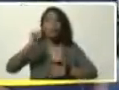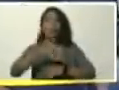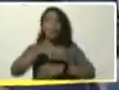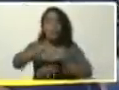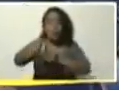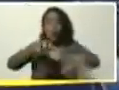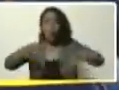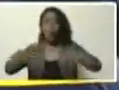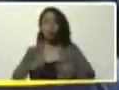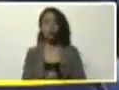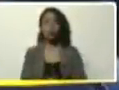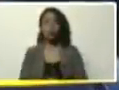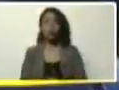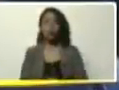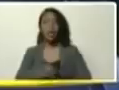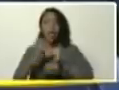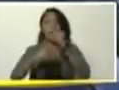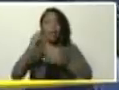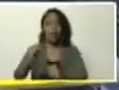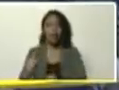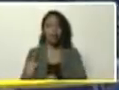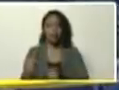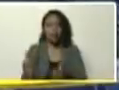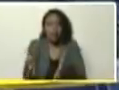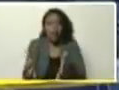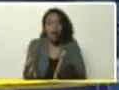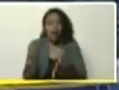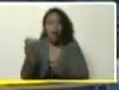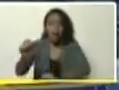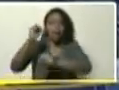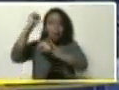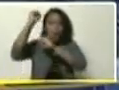enemigo y conquistar la victoria y la gloria.